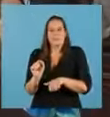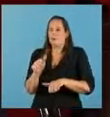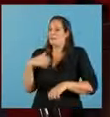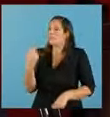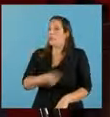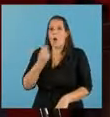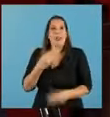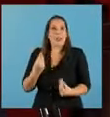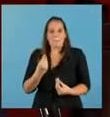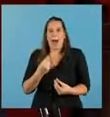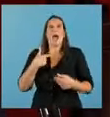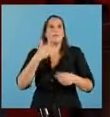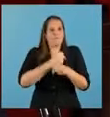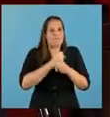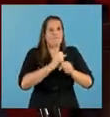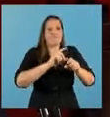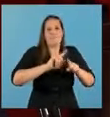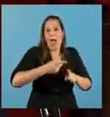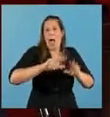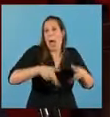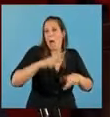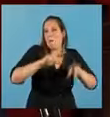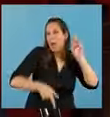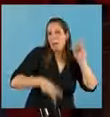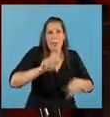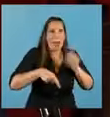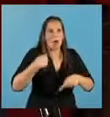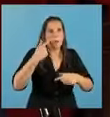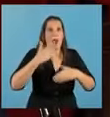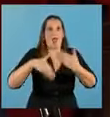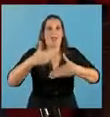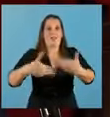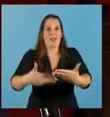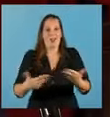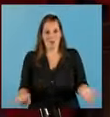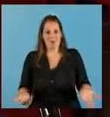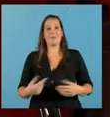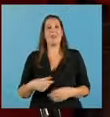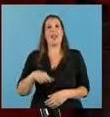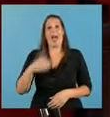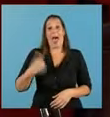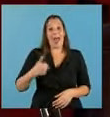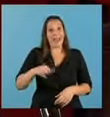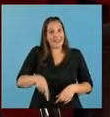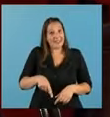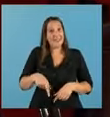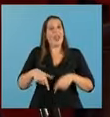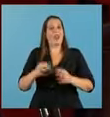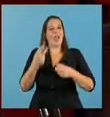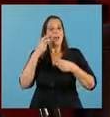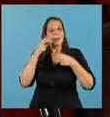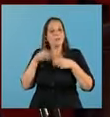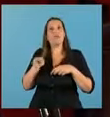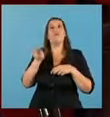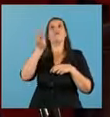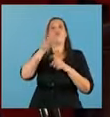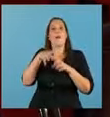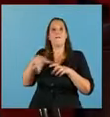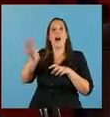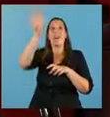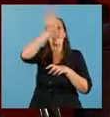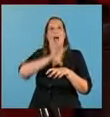para el desarrollo. Estamos dando pasos para una Argentina más federal. Les expreso mi agradecimiento a todos